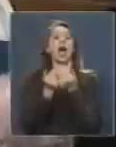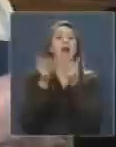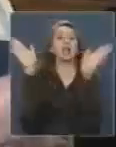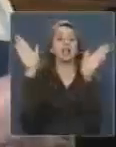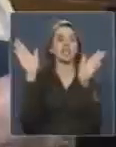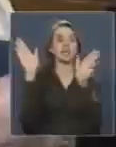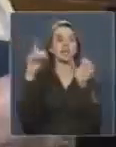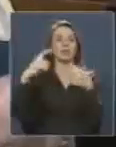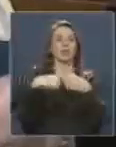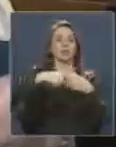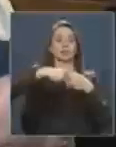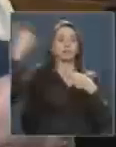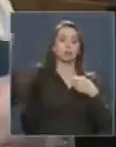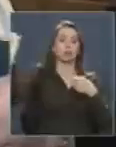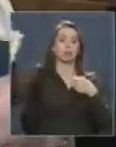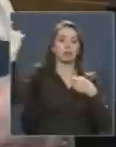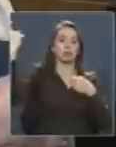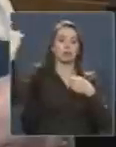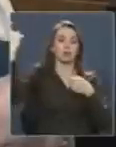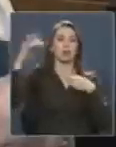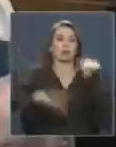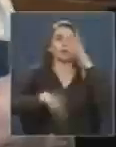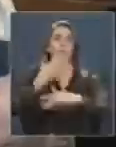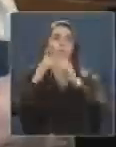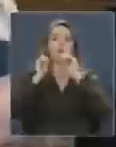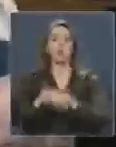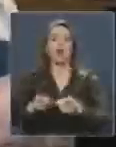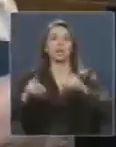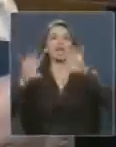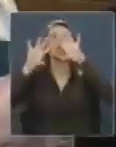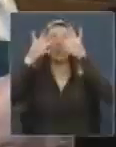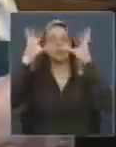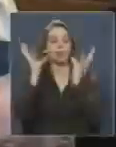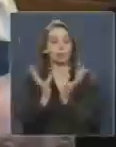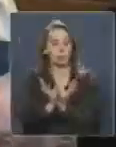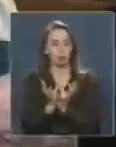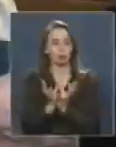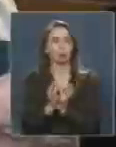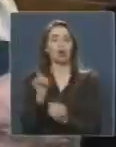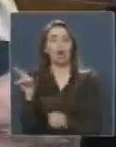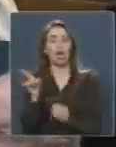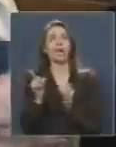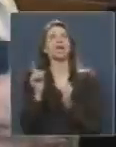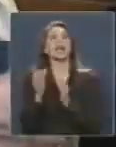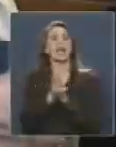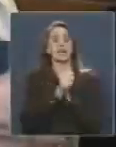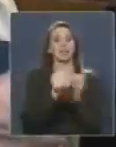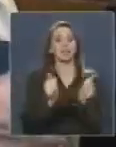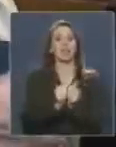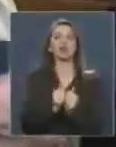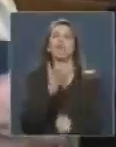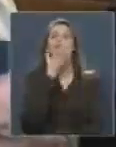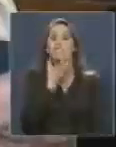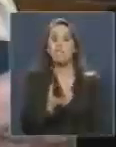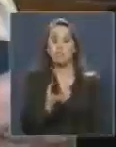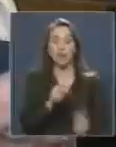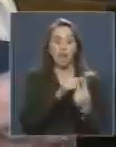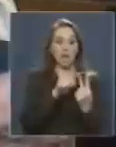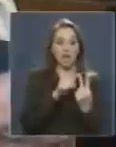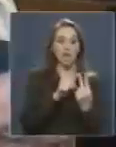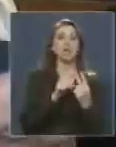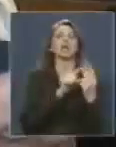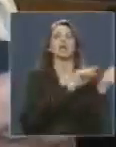y descolonización de la posguerra mundial. Encabezó junto a Fidel Castro el